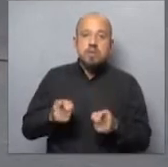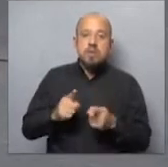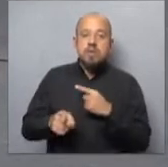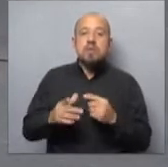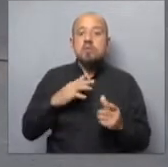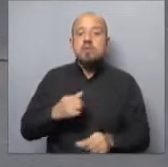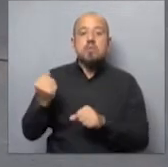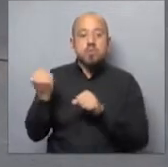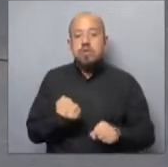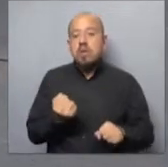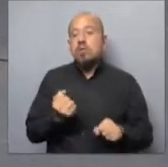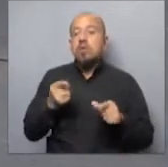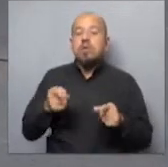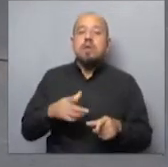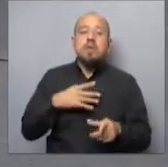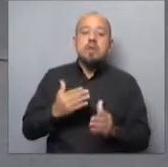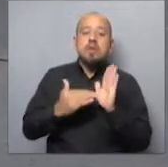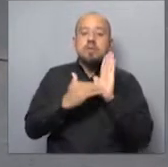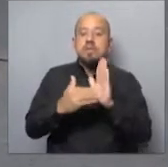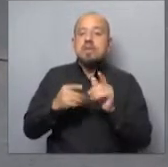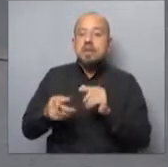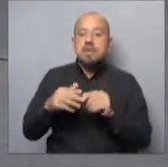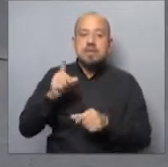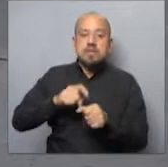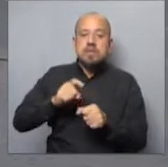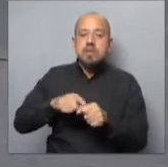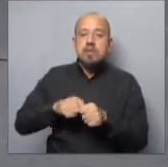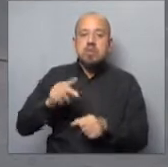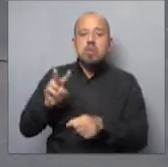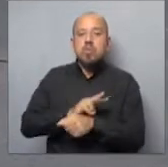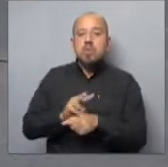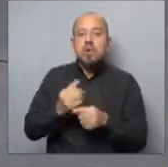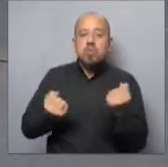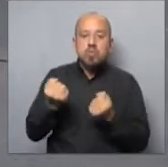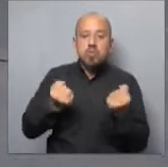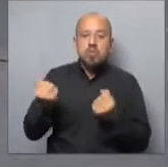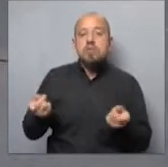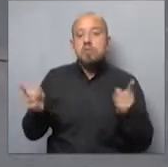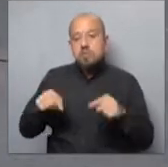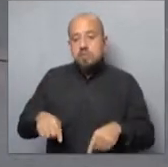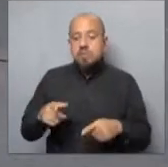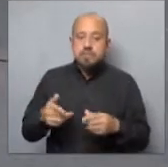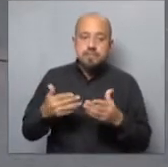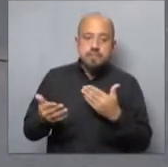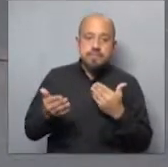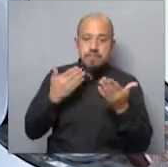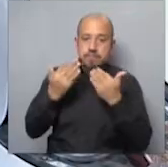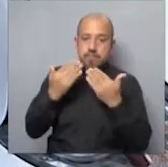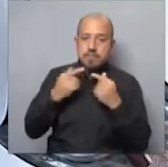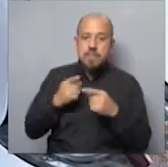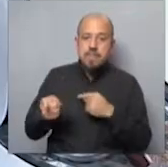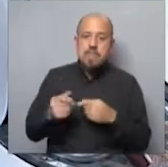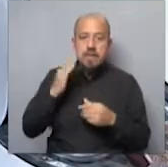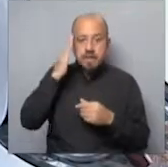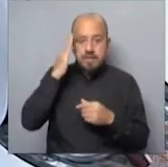las fundadoras y una de las representantes del sindicato de cuidacoches de la ciudad. Y nos vinimos acá, a su zona de trabajo, a conversar con ella y